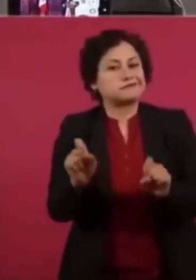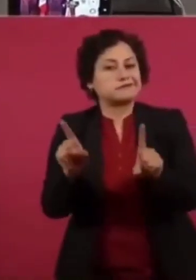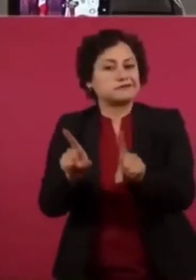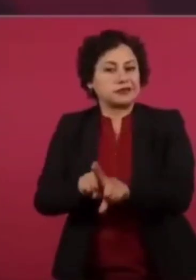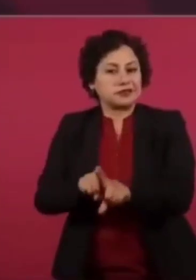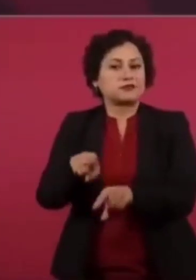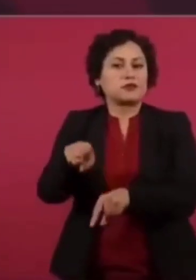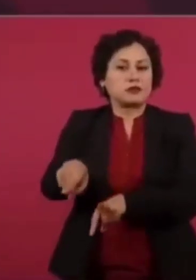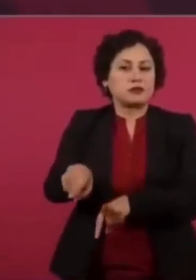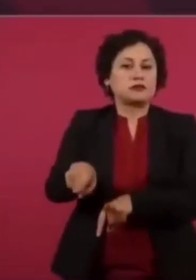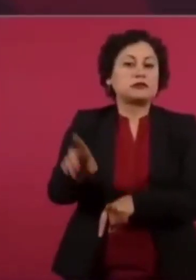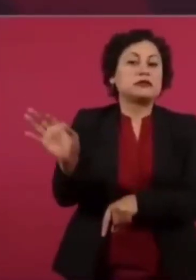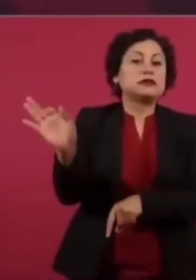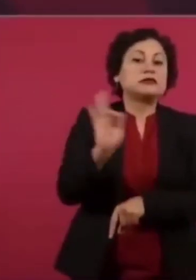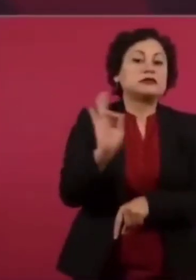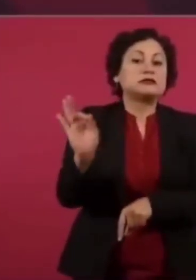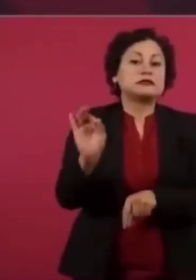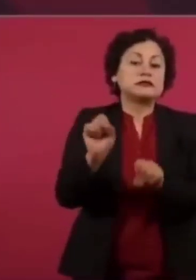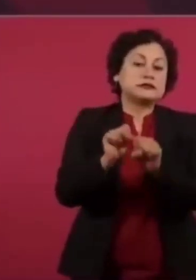Sin el Estado.